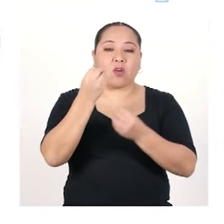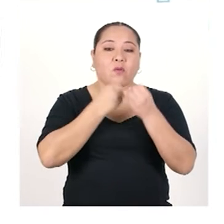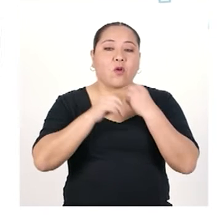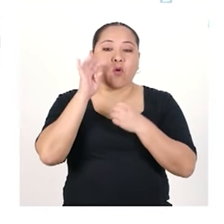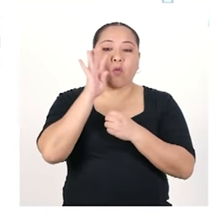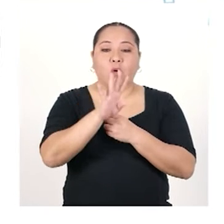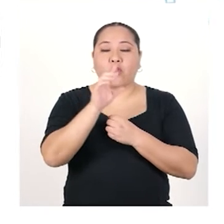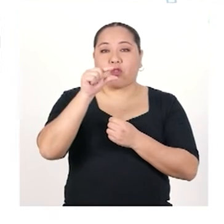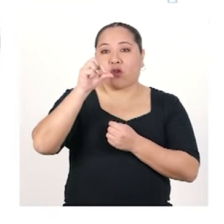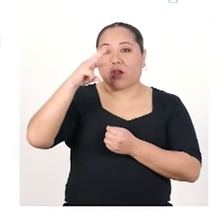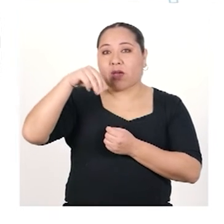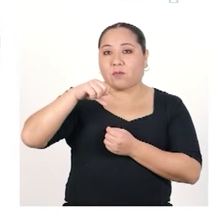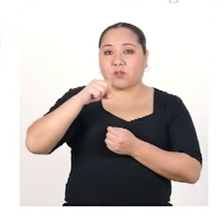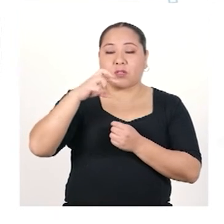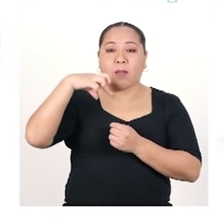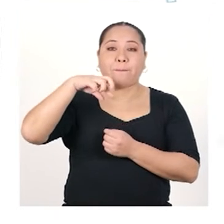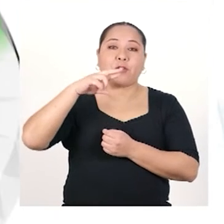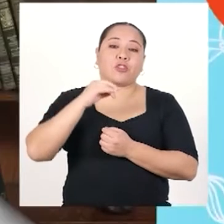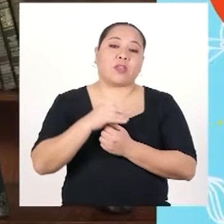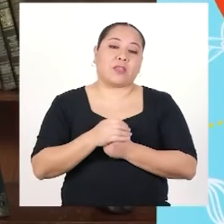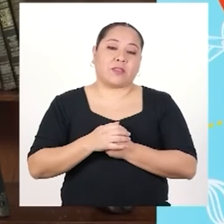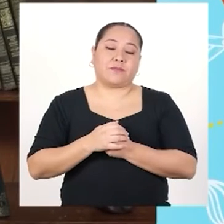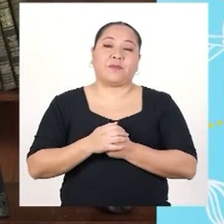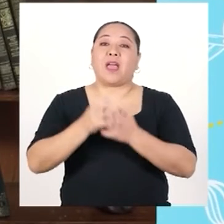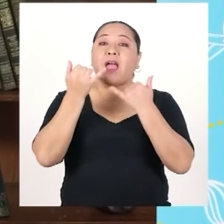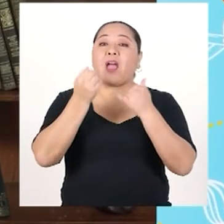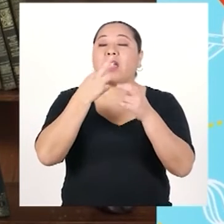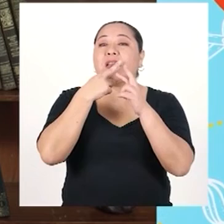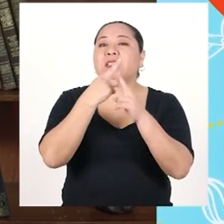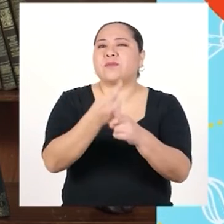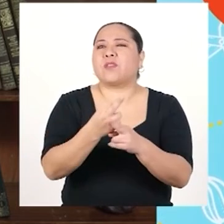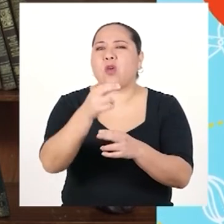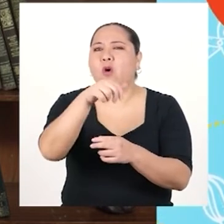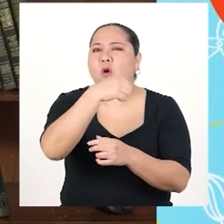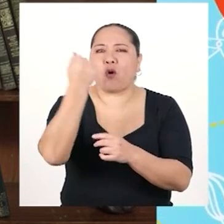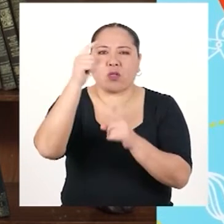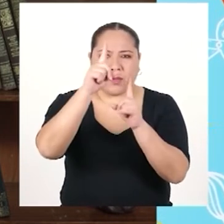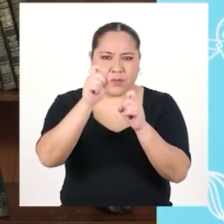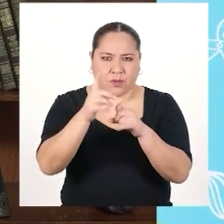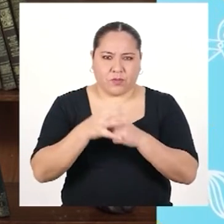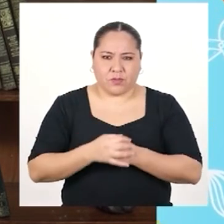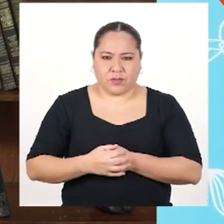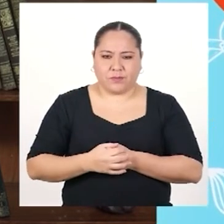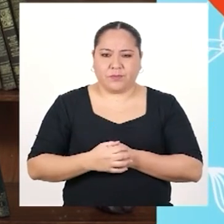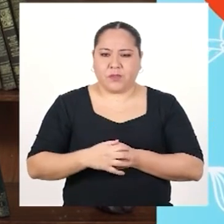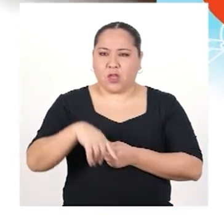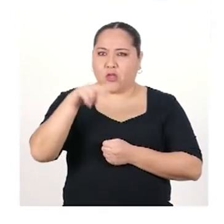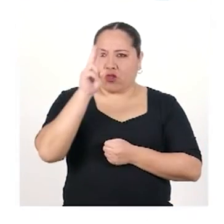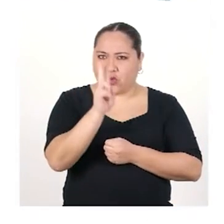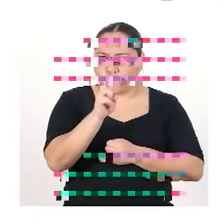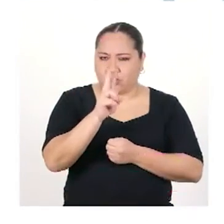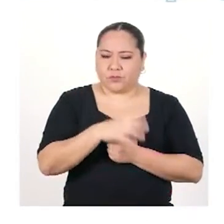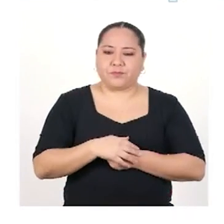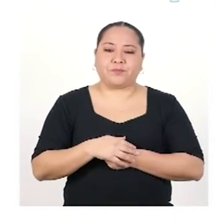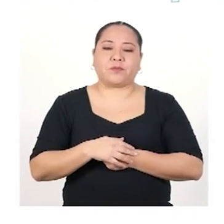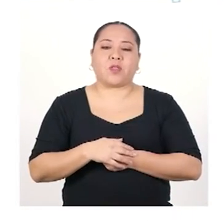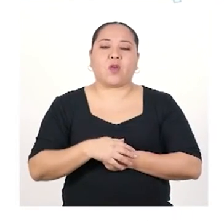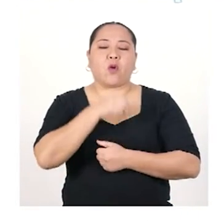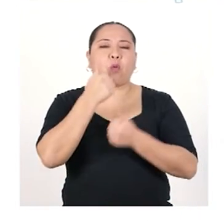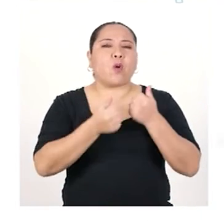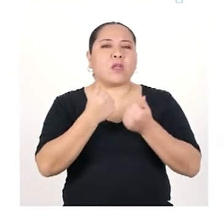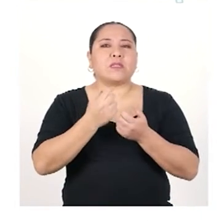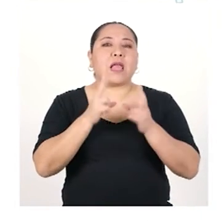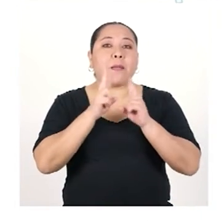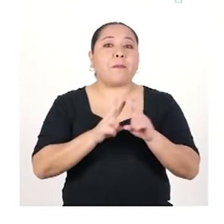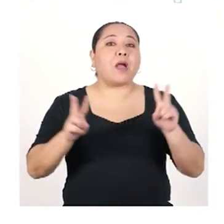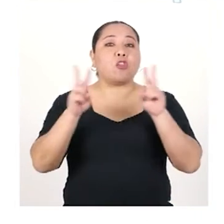consumiendo 4 gramos de proteína. Ahora respondamos la siguiente pregunta. 2. ¿Qué parte